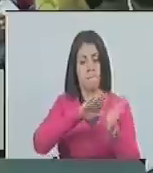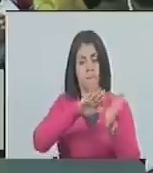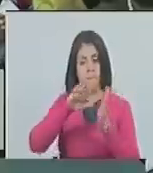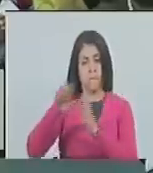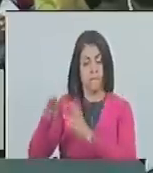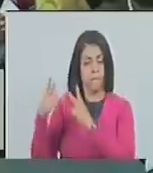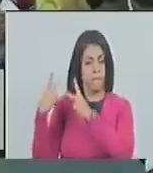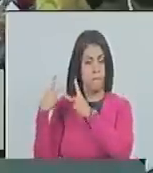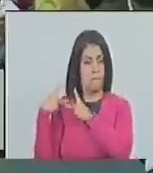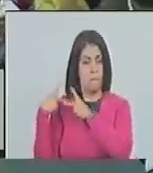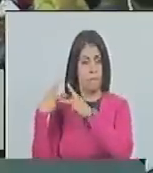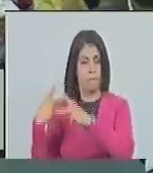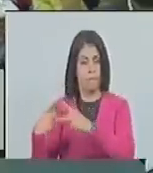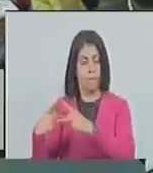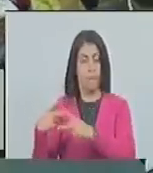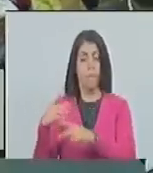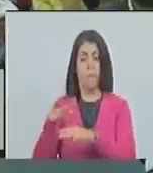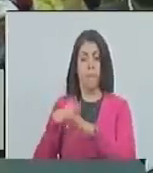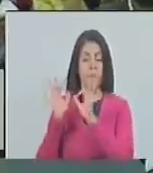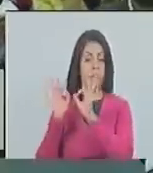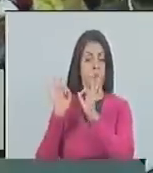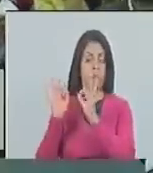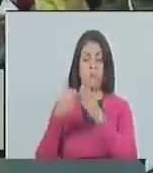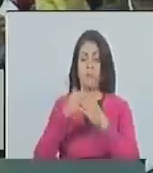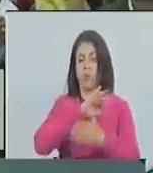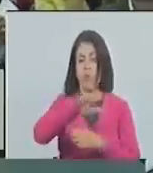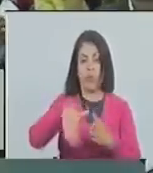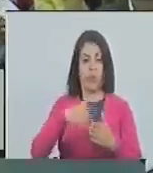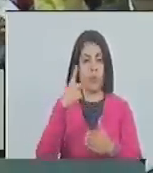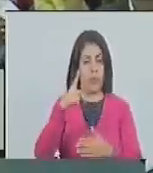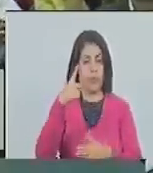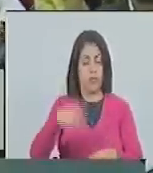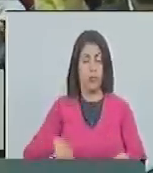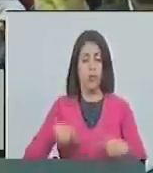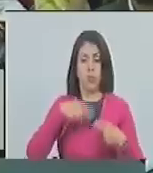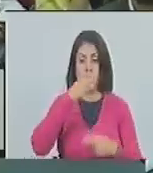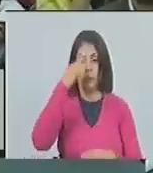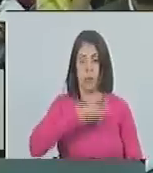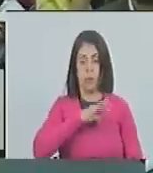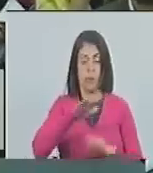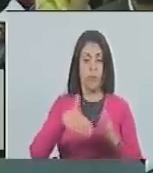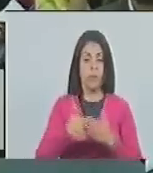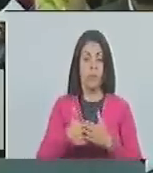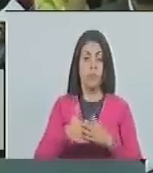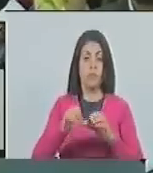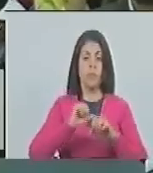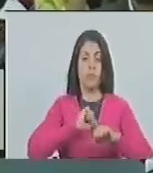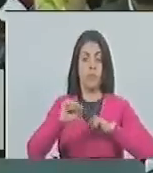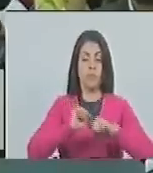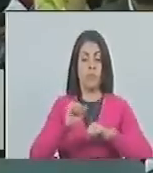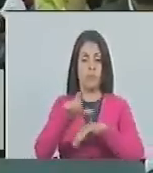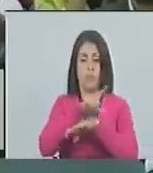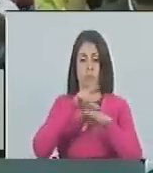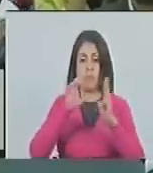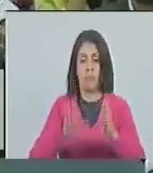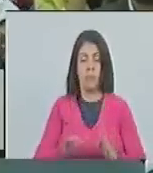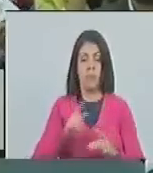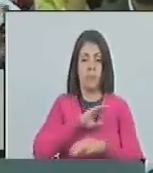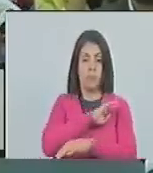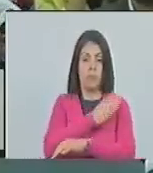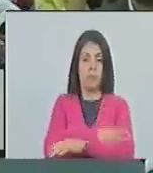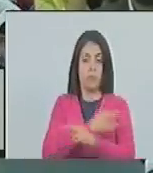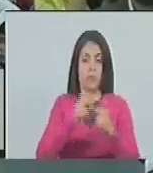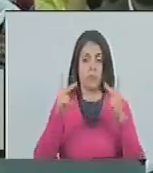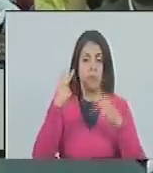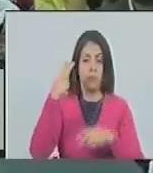un privilegio exclusivo de la clase media para ser un derecho humano garantizado por acciones y por el gobierno y por el poder